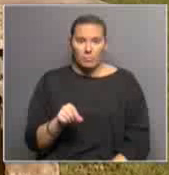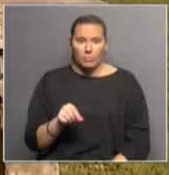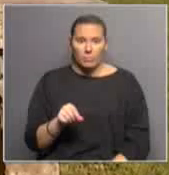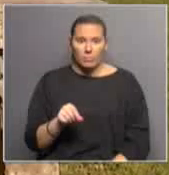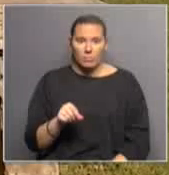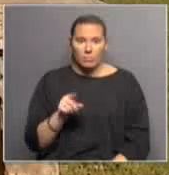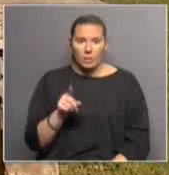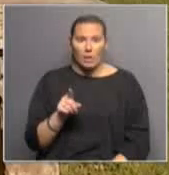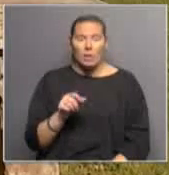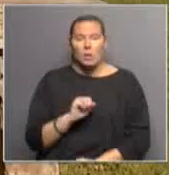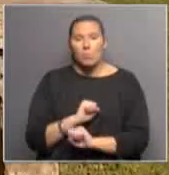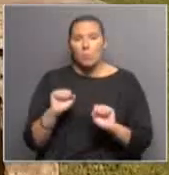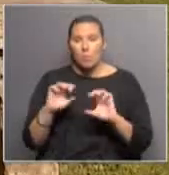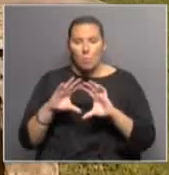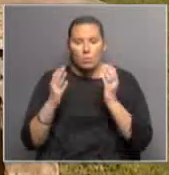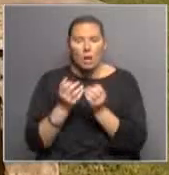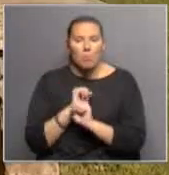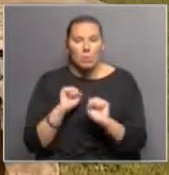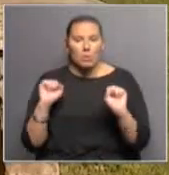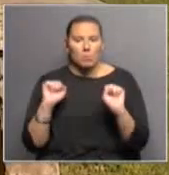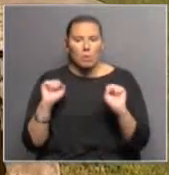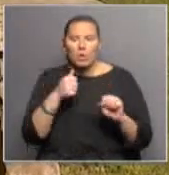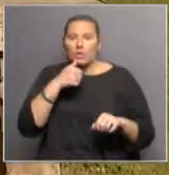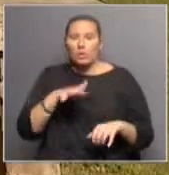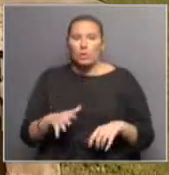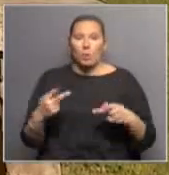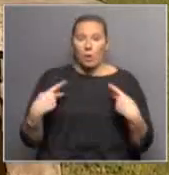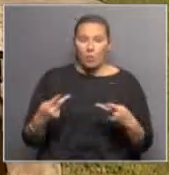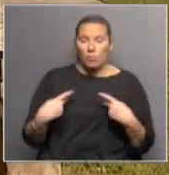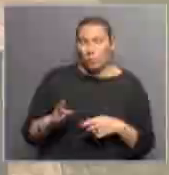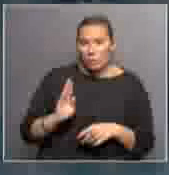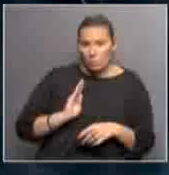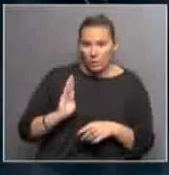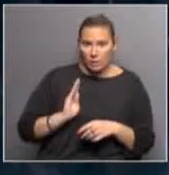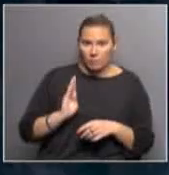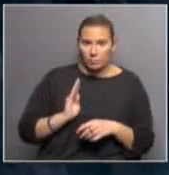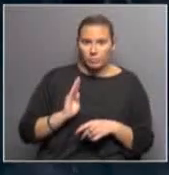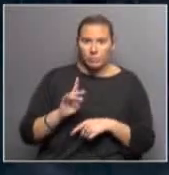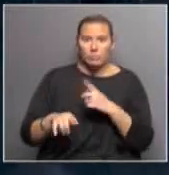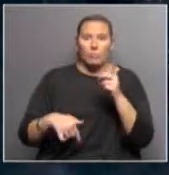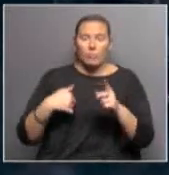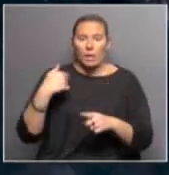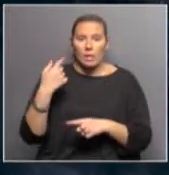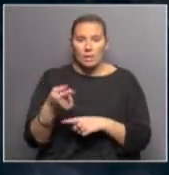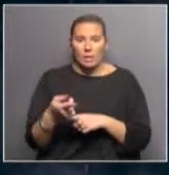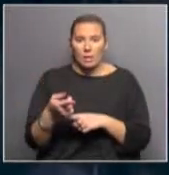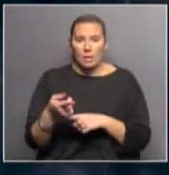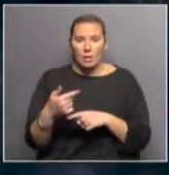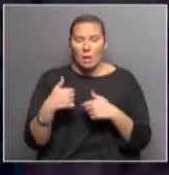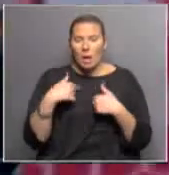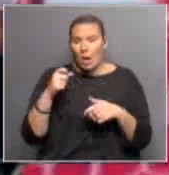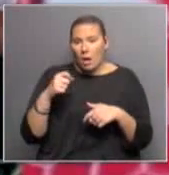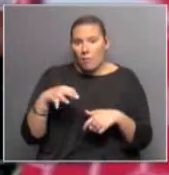Y bueno, tuvimos la clasificación a ese Mundial, que fue histórico para el fútbol femenino. Y bueno, después en mi